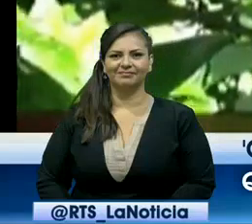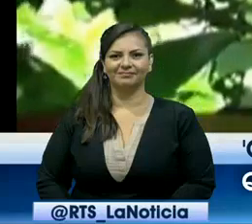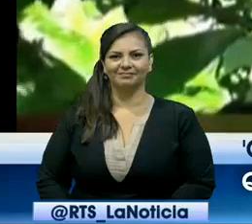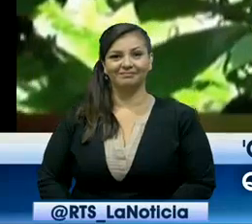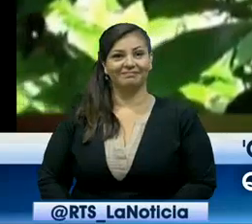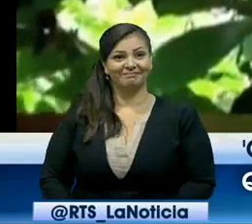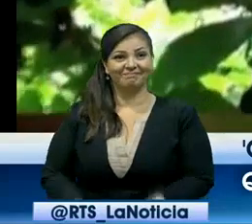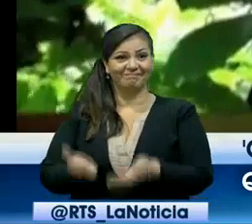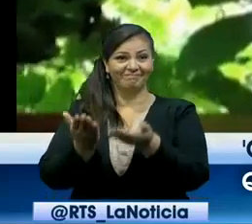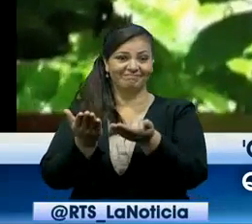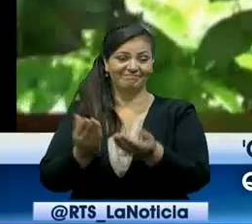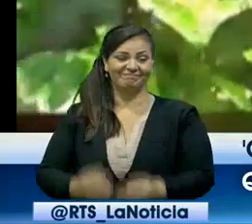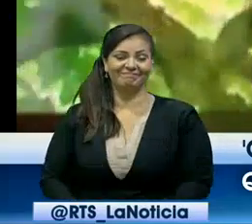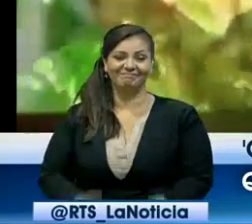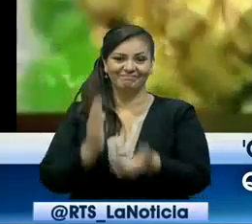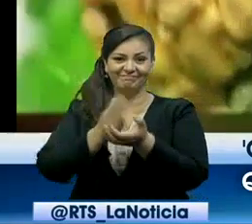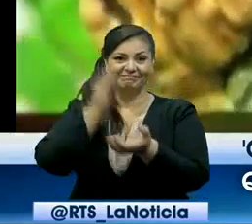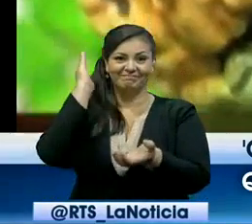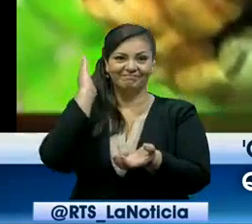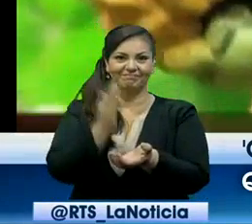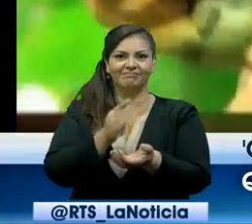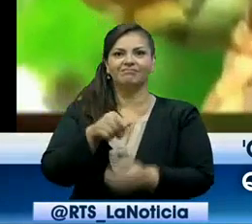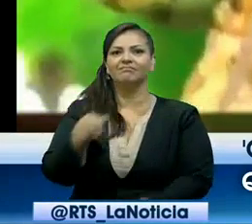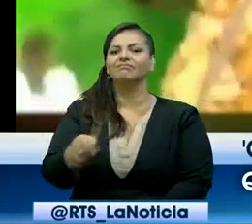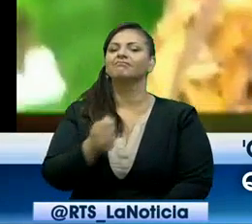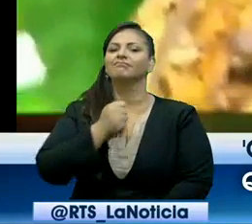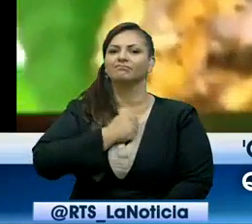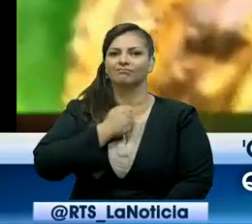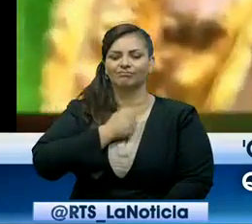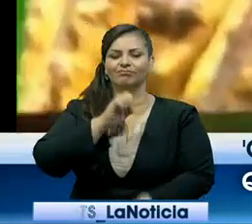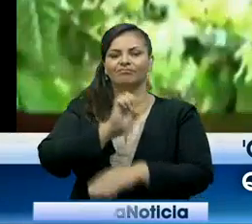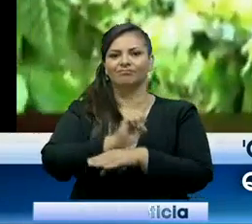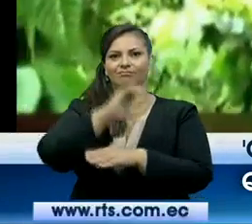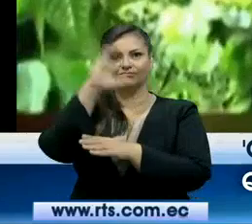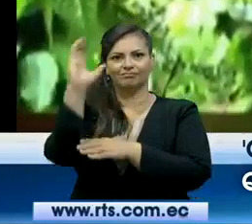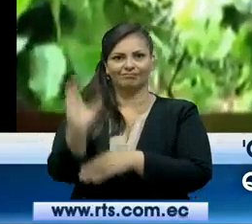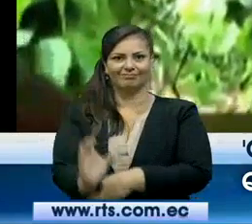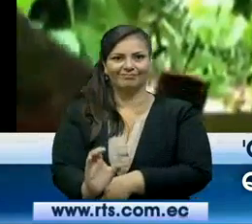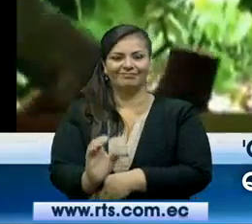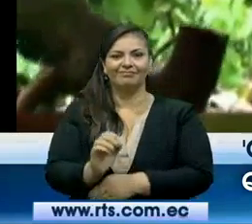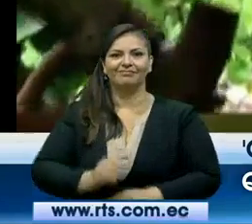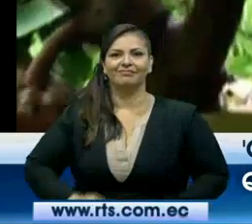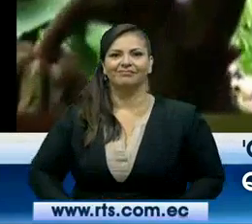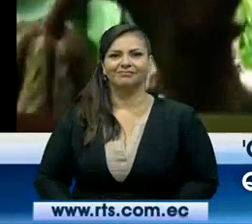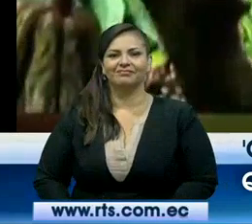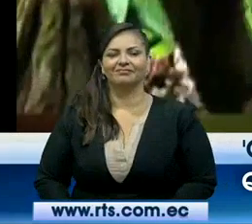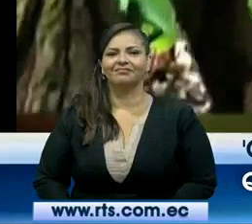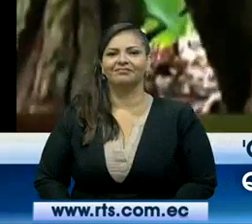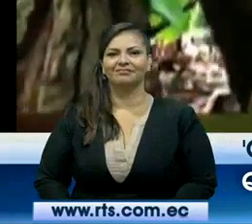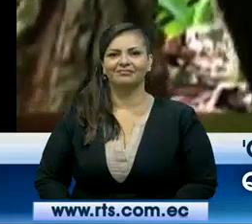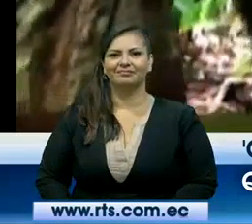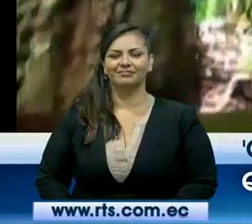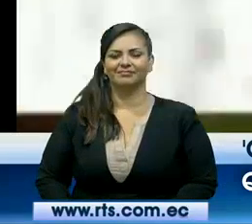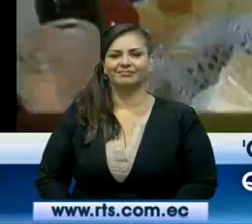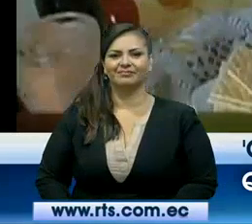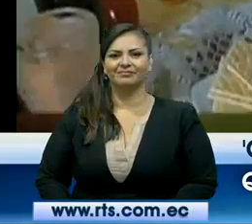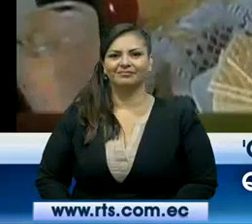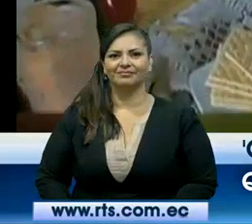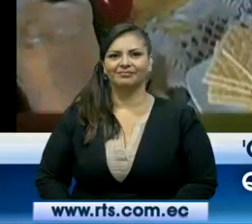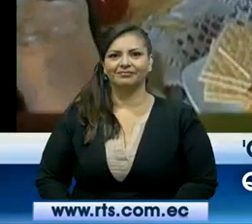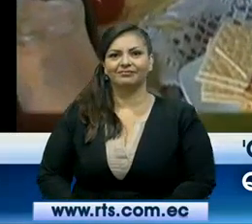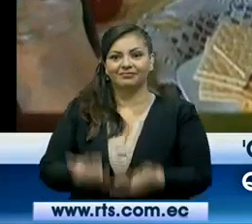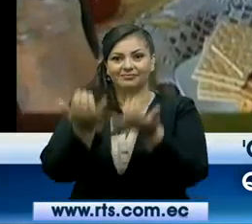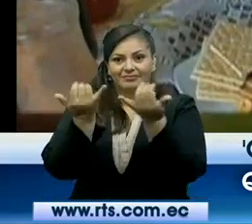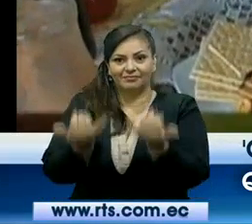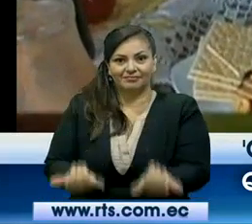el cacao es una fruta tropical y sus cultivos se encuentran en el litoral y en la amazonía hoy